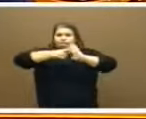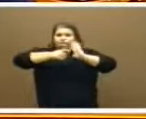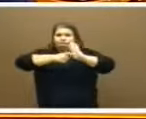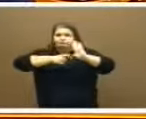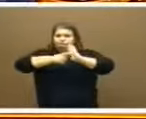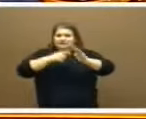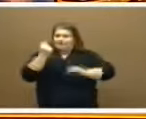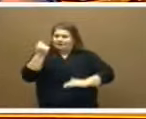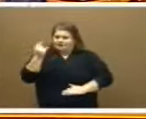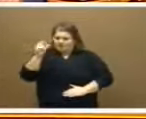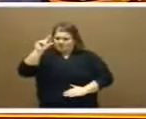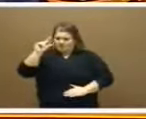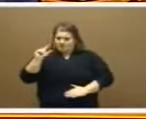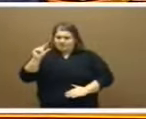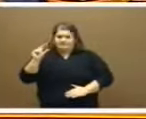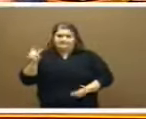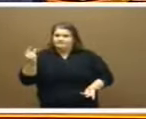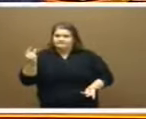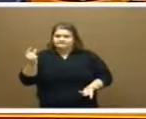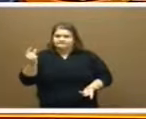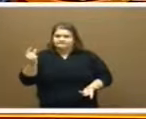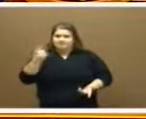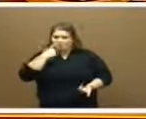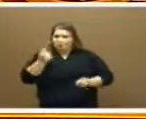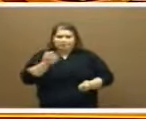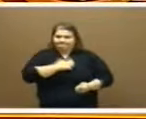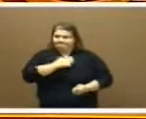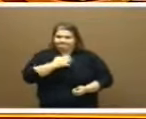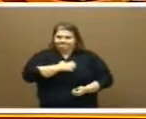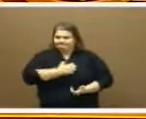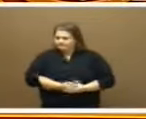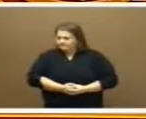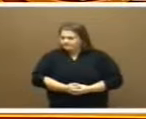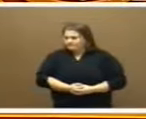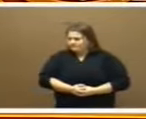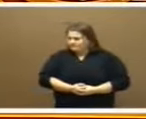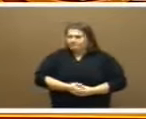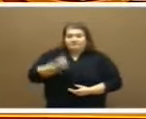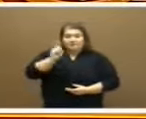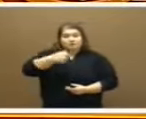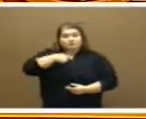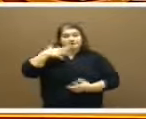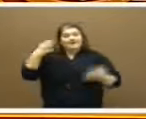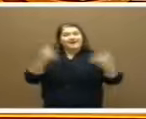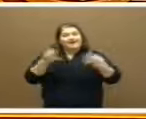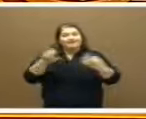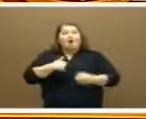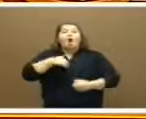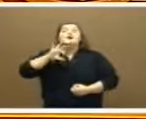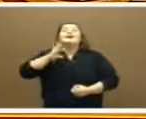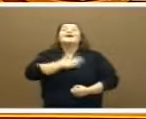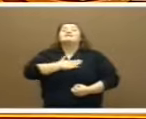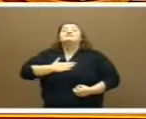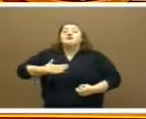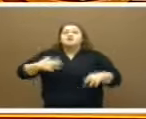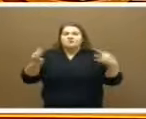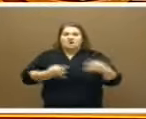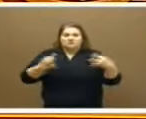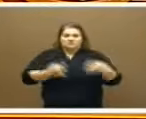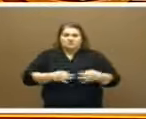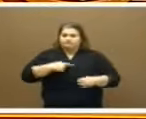será como poco incontrolable. Garantizamos, por tanto, o queremos garantizar que